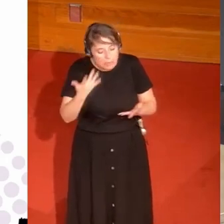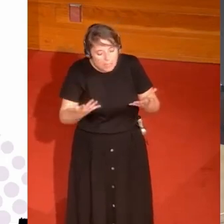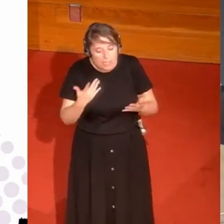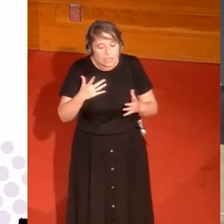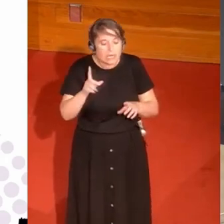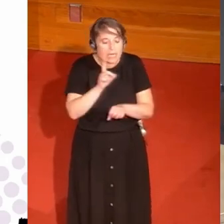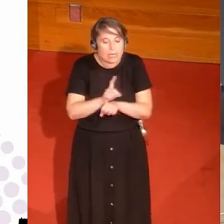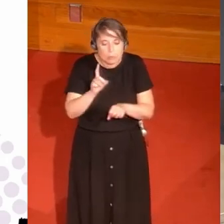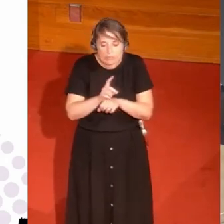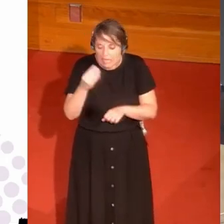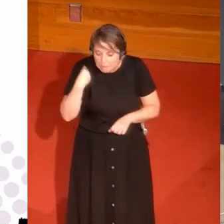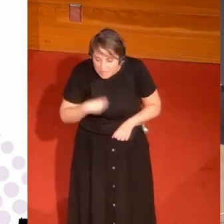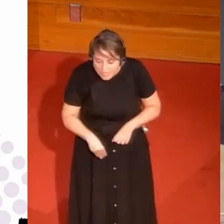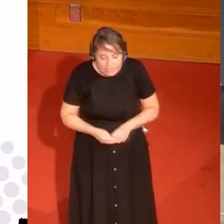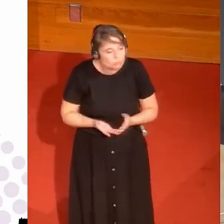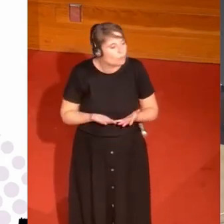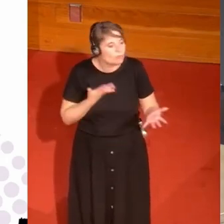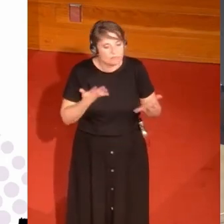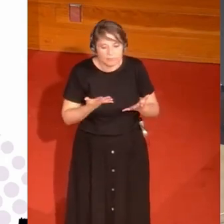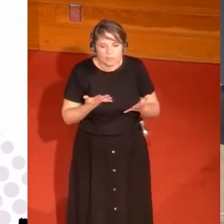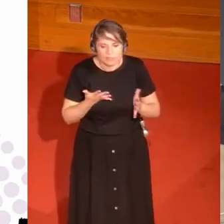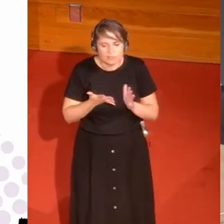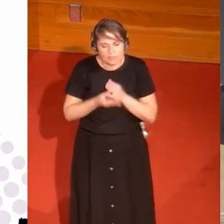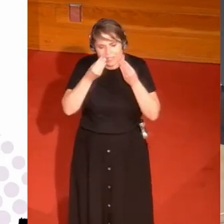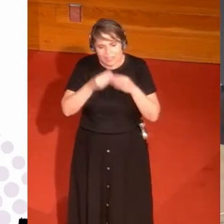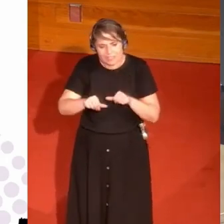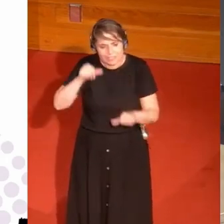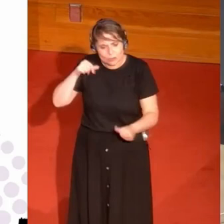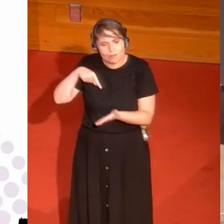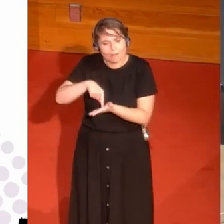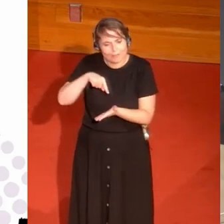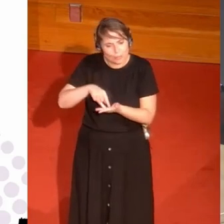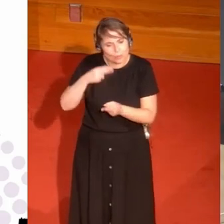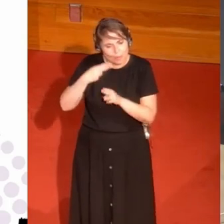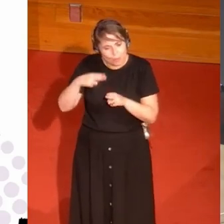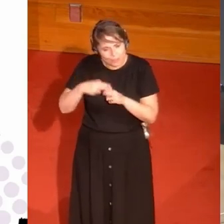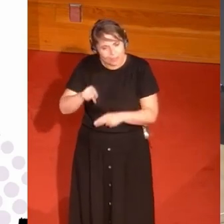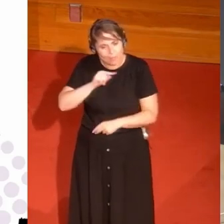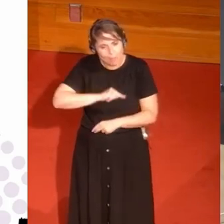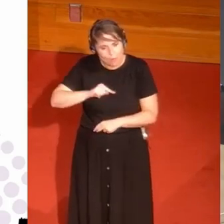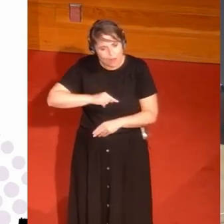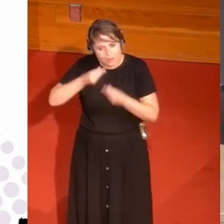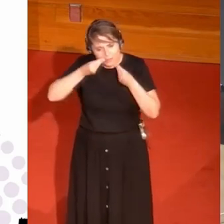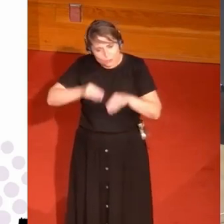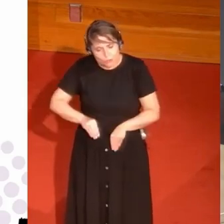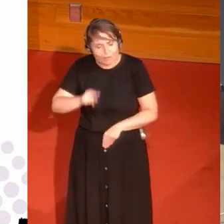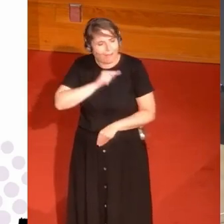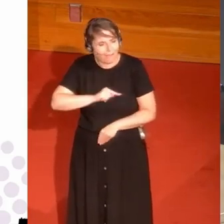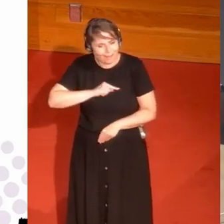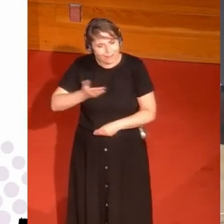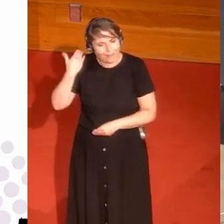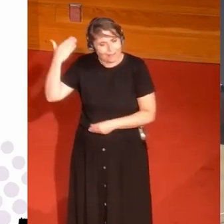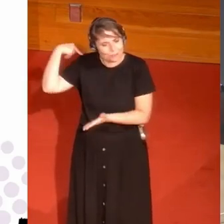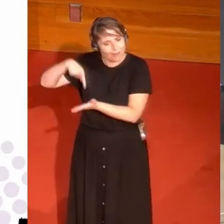mismo reportaje y que es una es una deuda es una deuda política moral histórica ética y